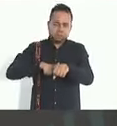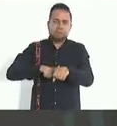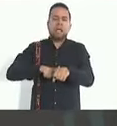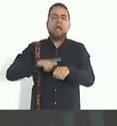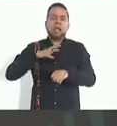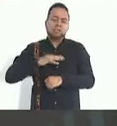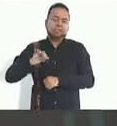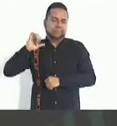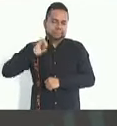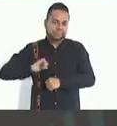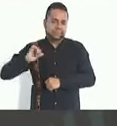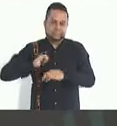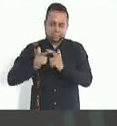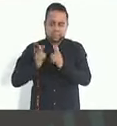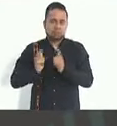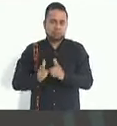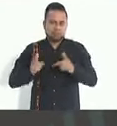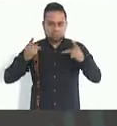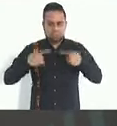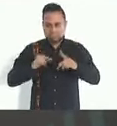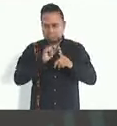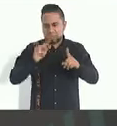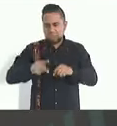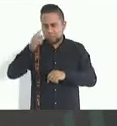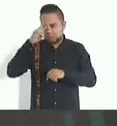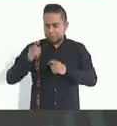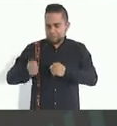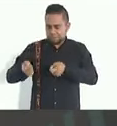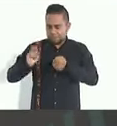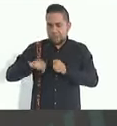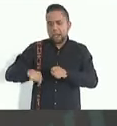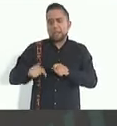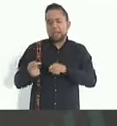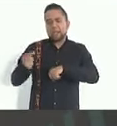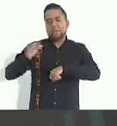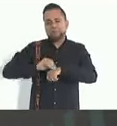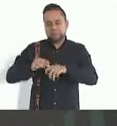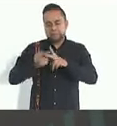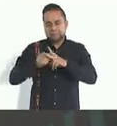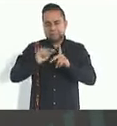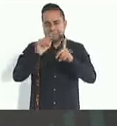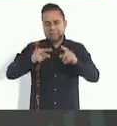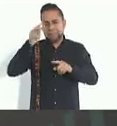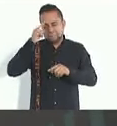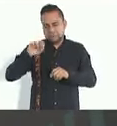antiguas civilizaciones que florecieron en México.